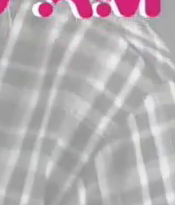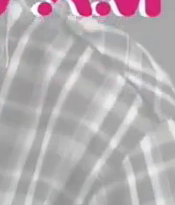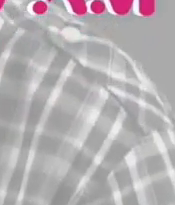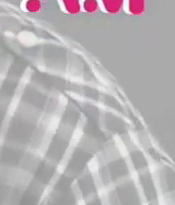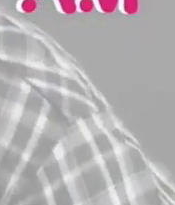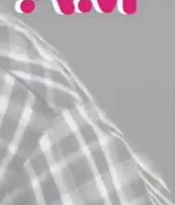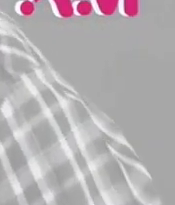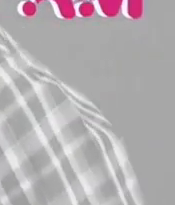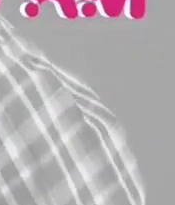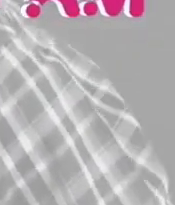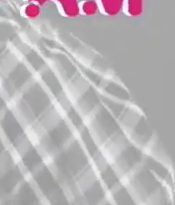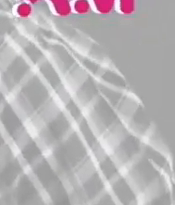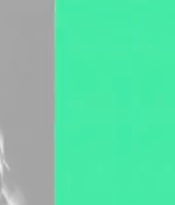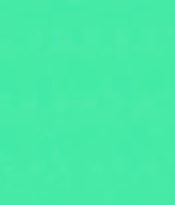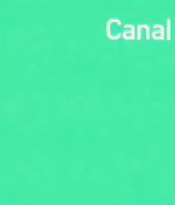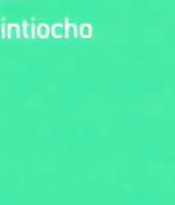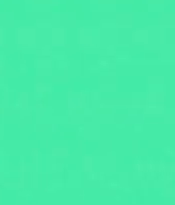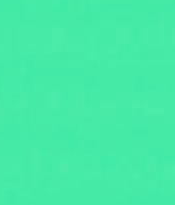de la mañana.